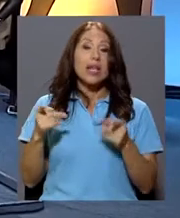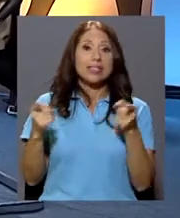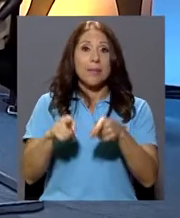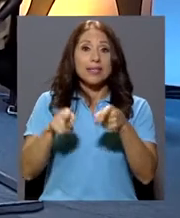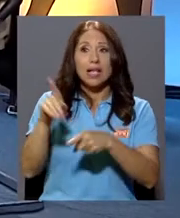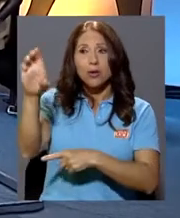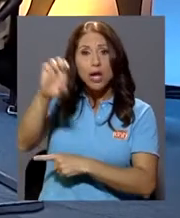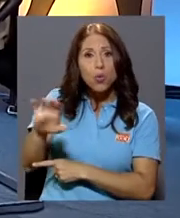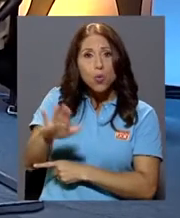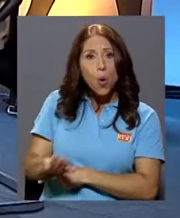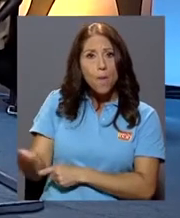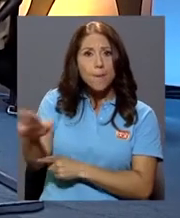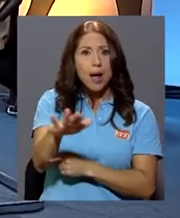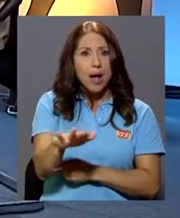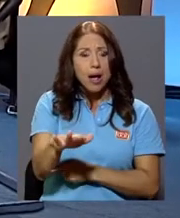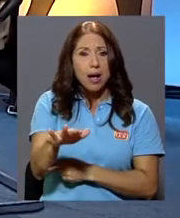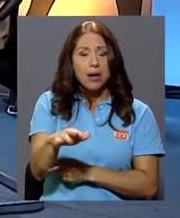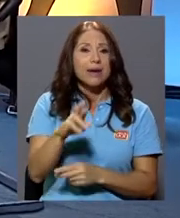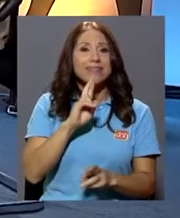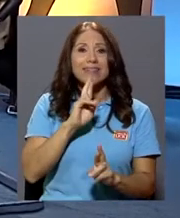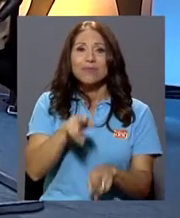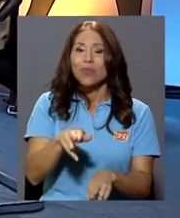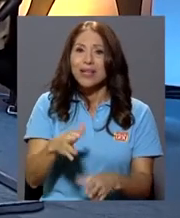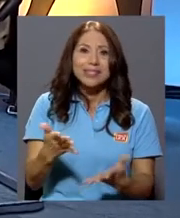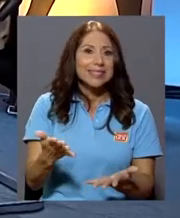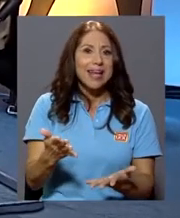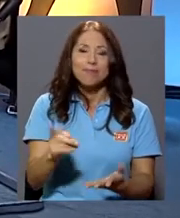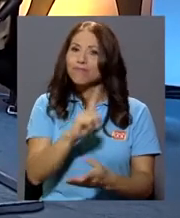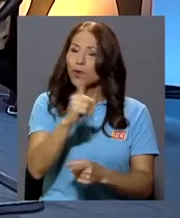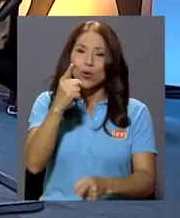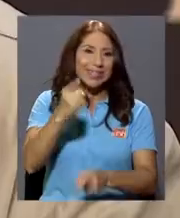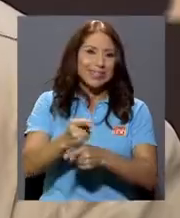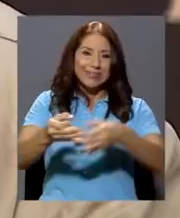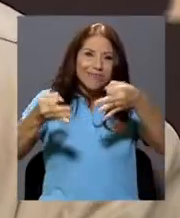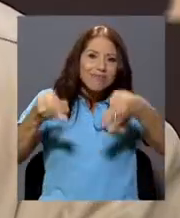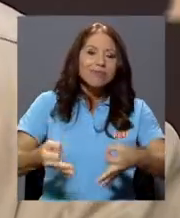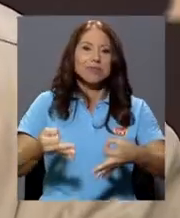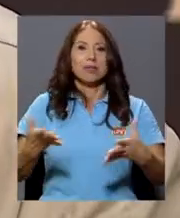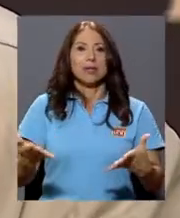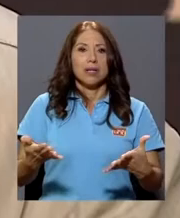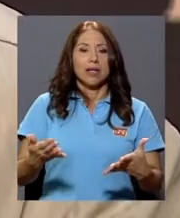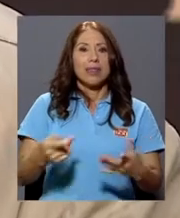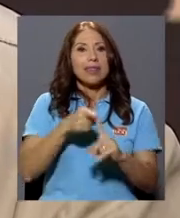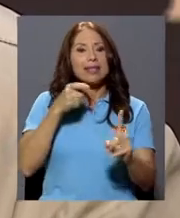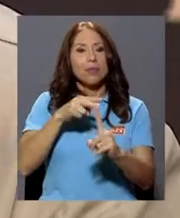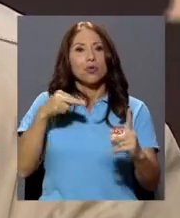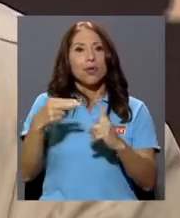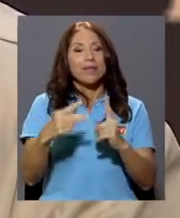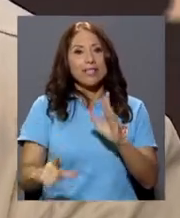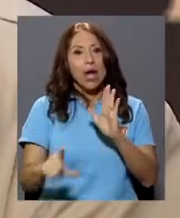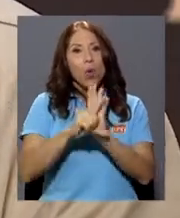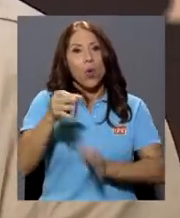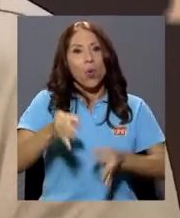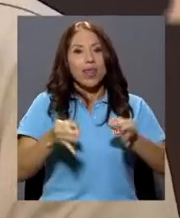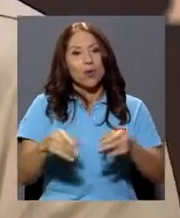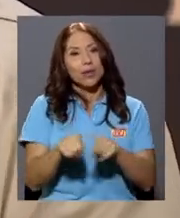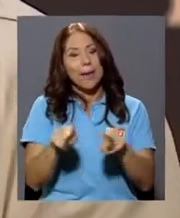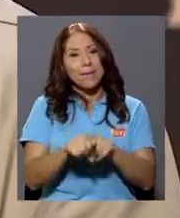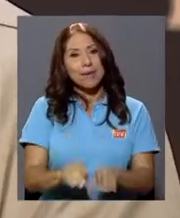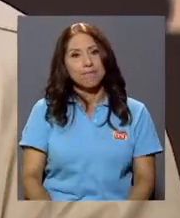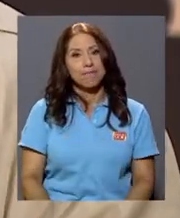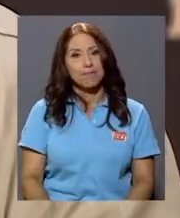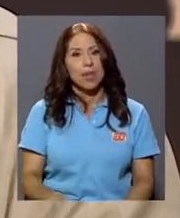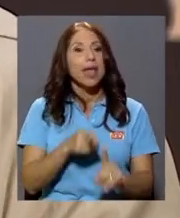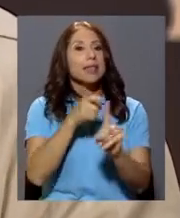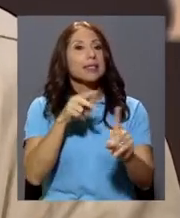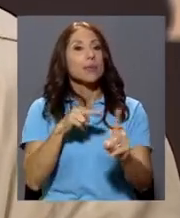Europa. La respuesta no está siendo la debidamente correcta, y desde el punto de vista jurídico también. Desde